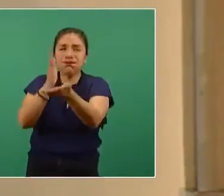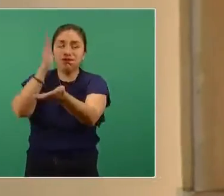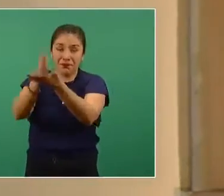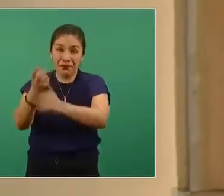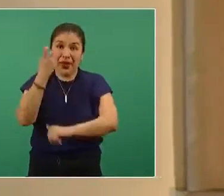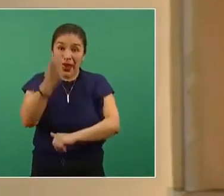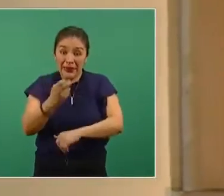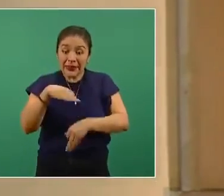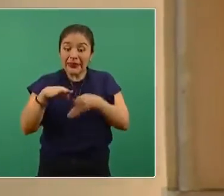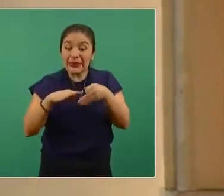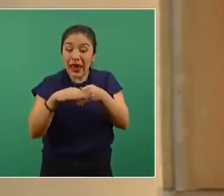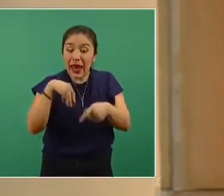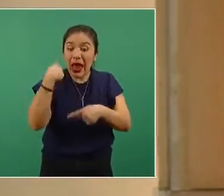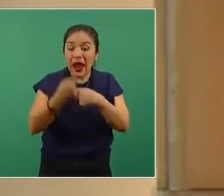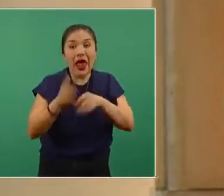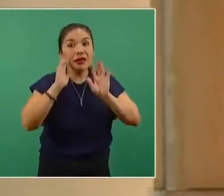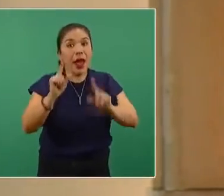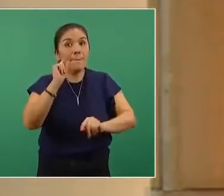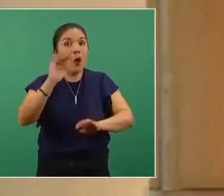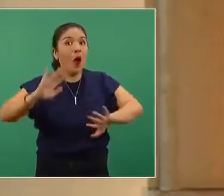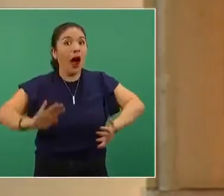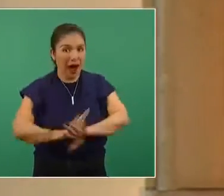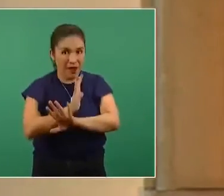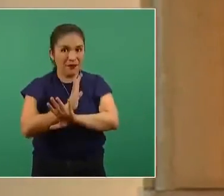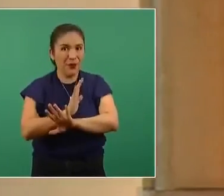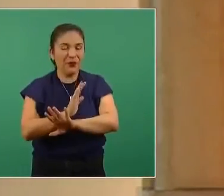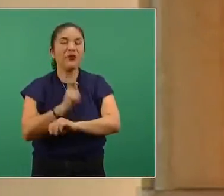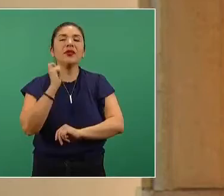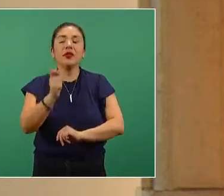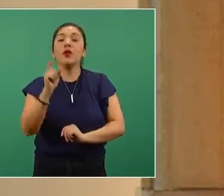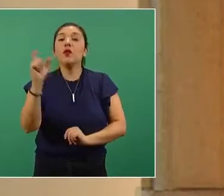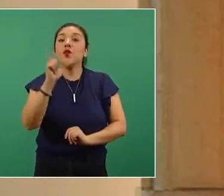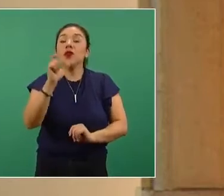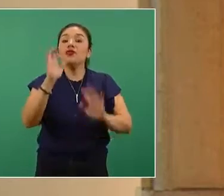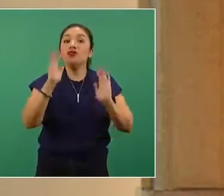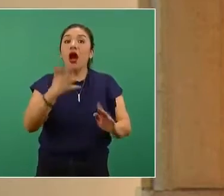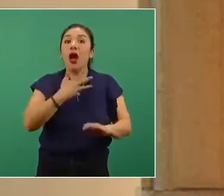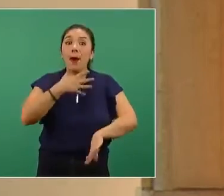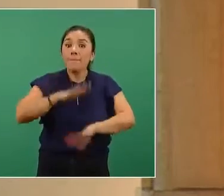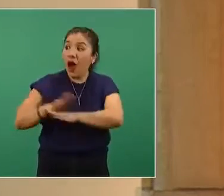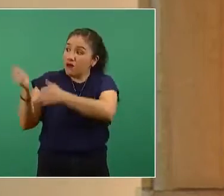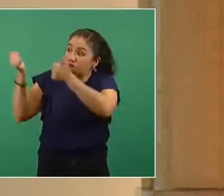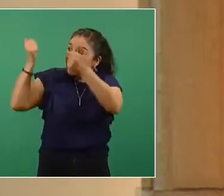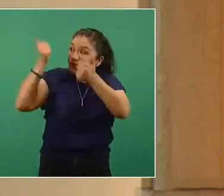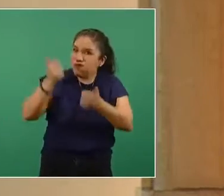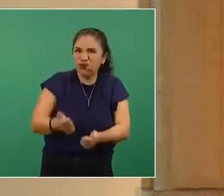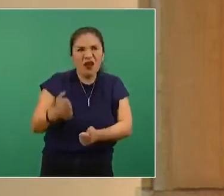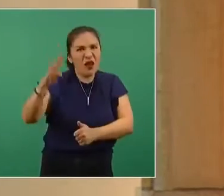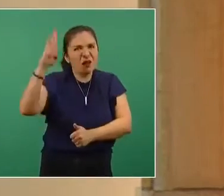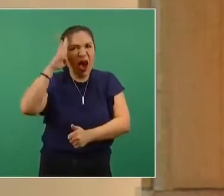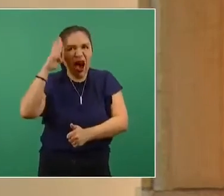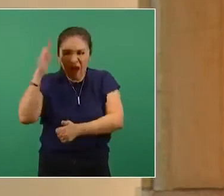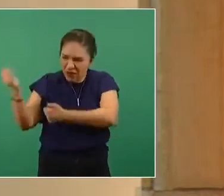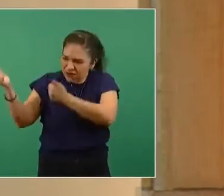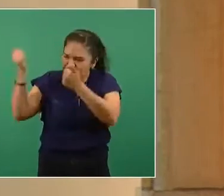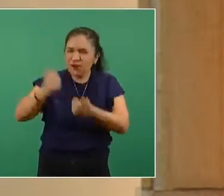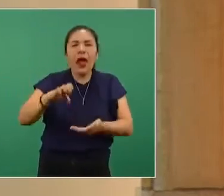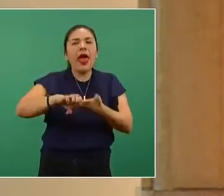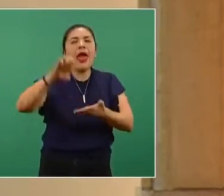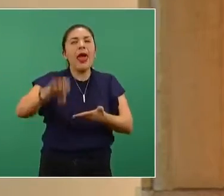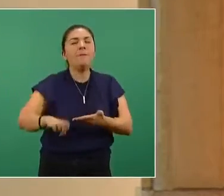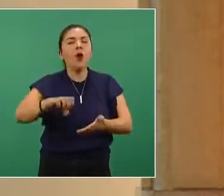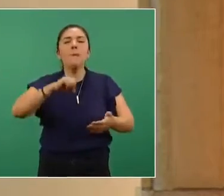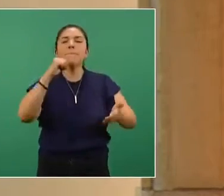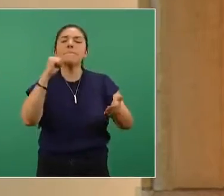punto de cambio que hemos comentado en los últimos 2 días, cuando vamos a tener abastecimientos más grandes, por ejemplo, las vacunas